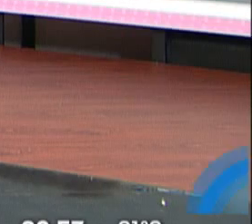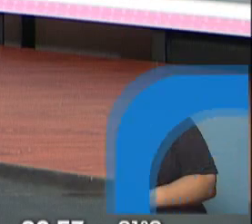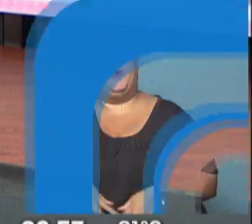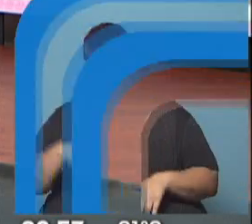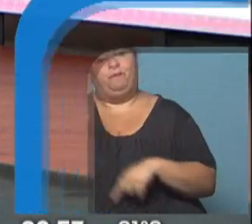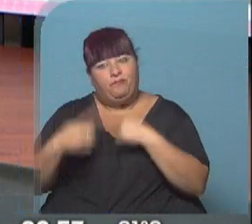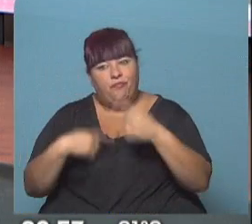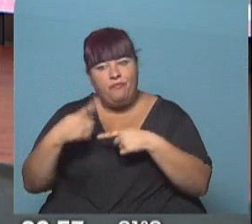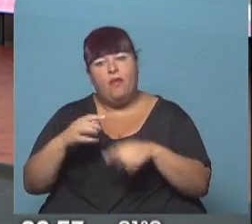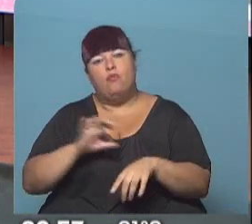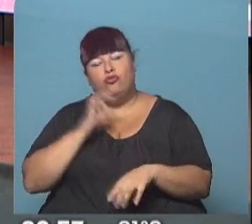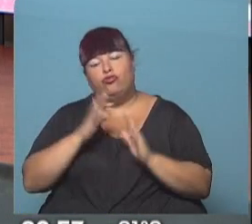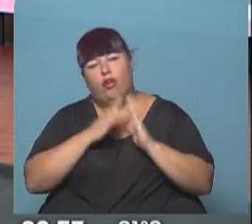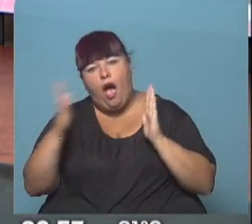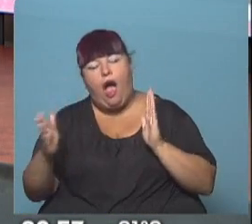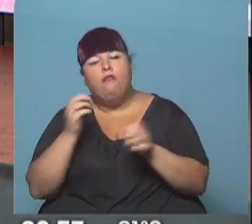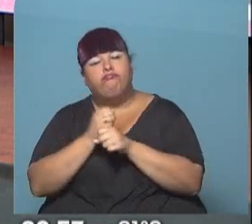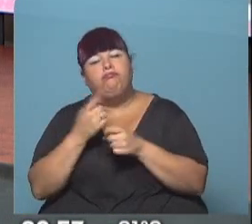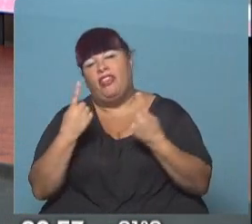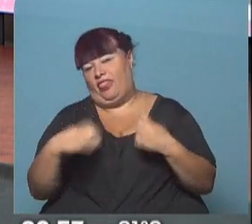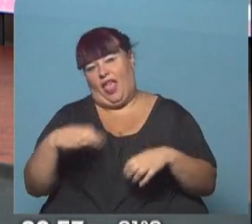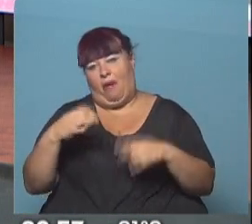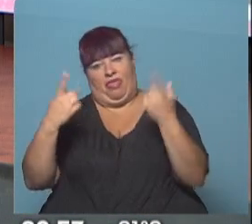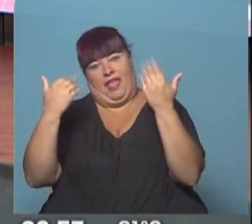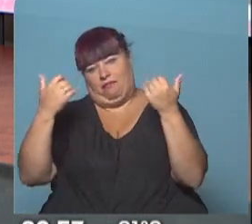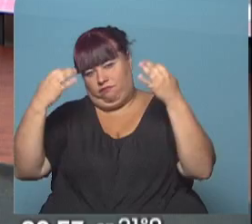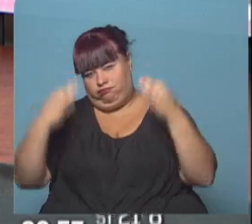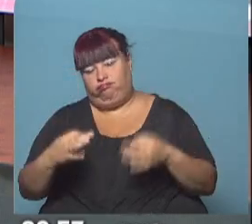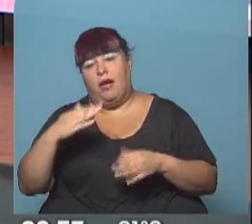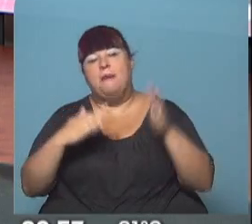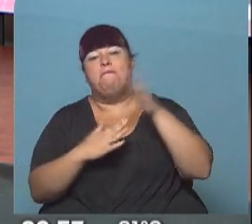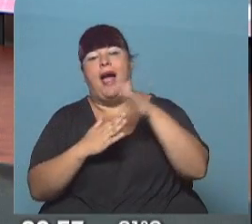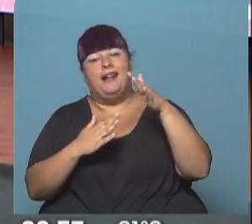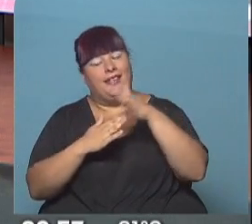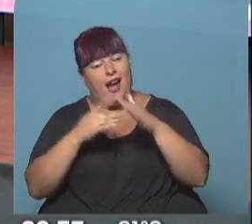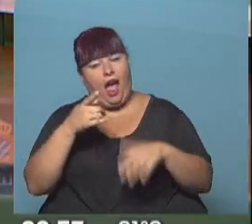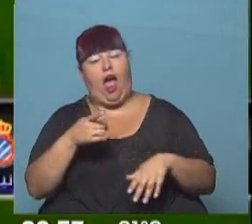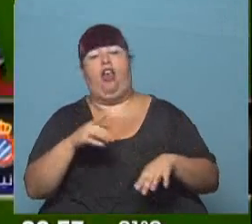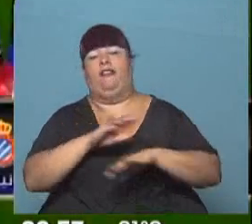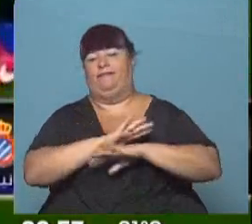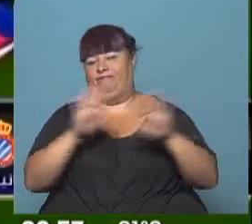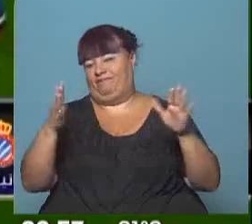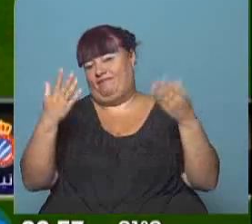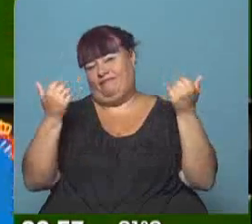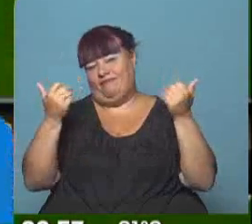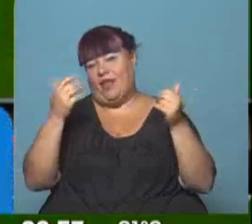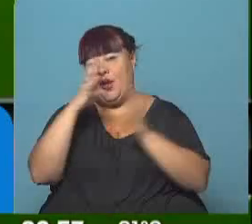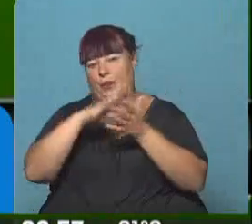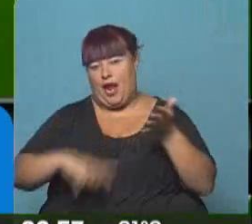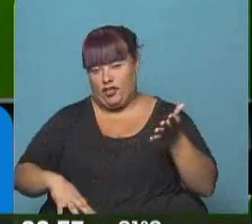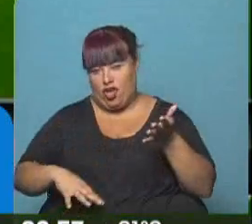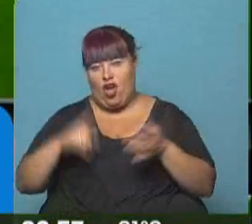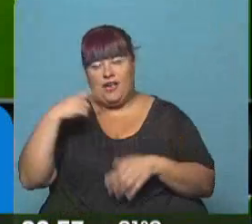Una dilatada trayectoria merecía una despedida a lo grande. Javier Mascherano, que definitivamente se fue del Barcelona